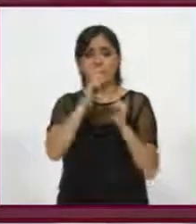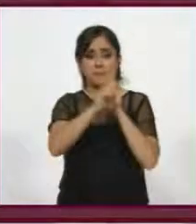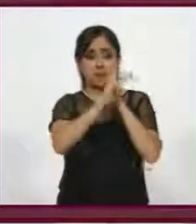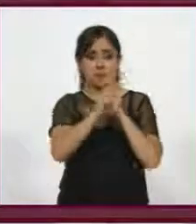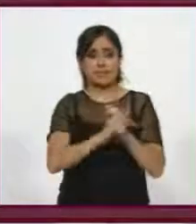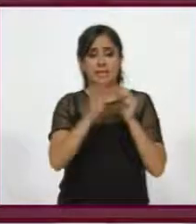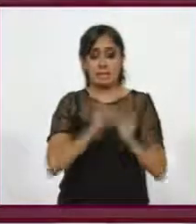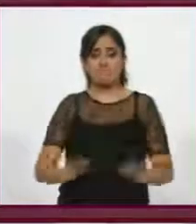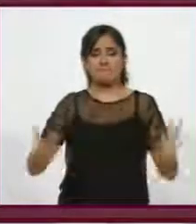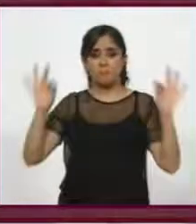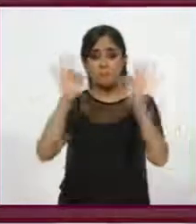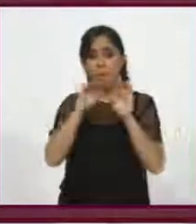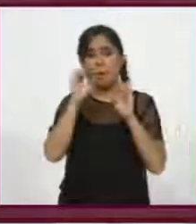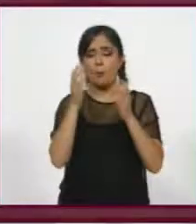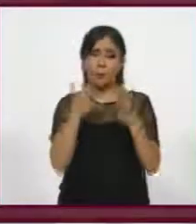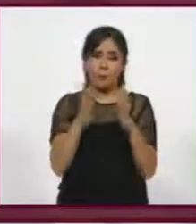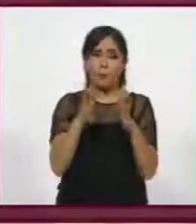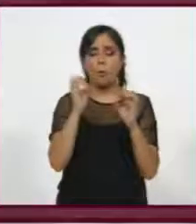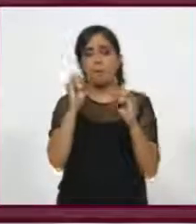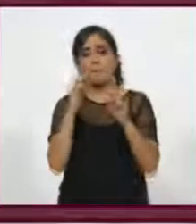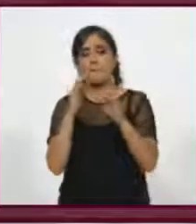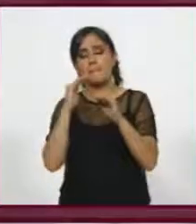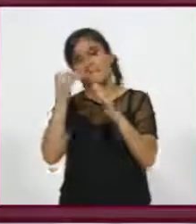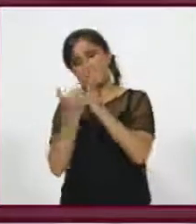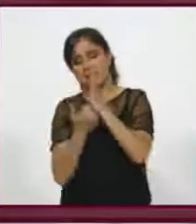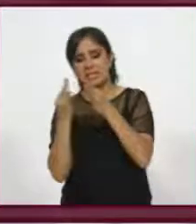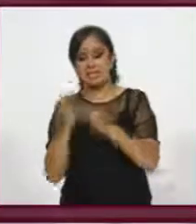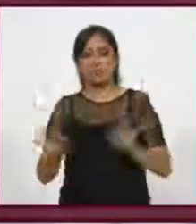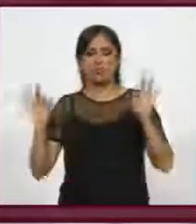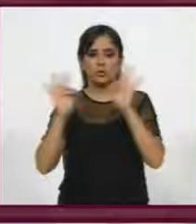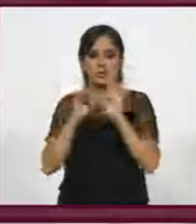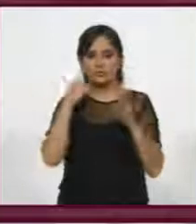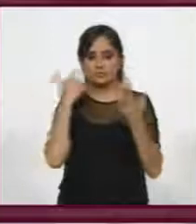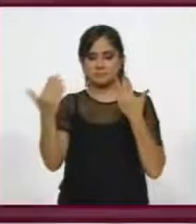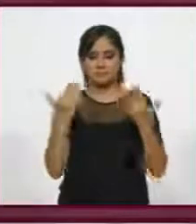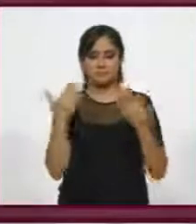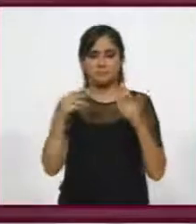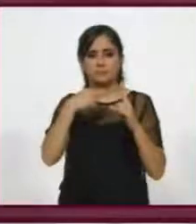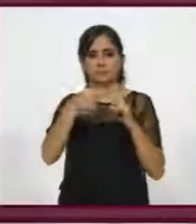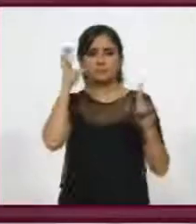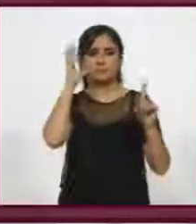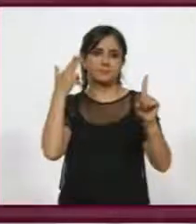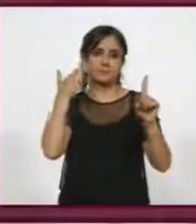papel más importante, menos importante o igual de importante? La percepción de